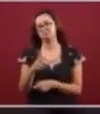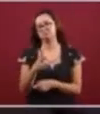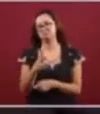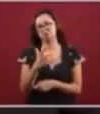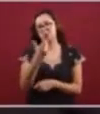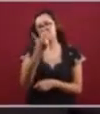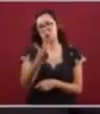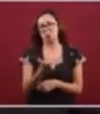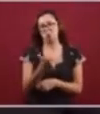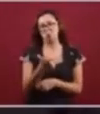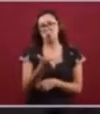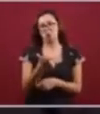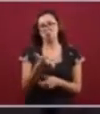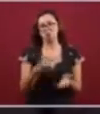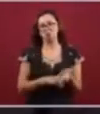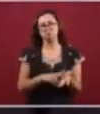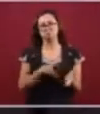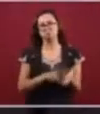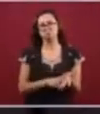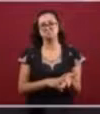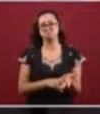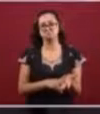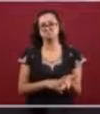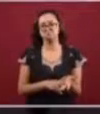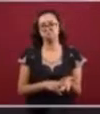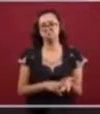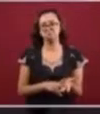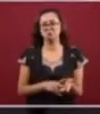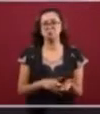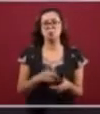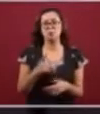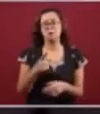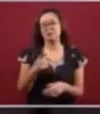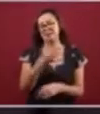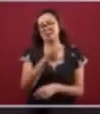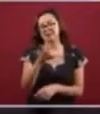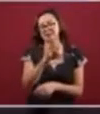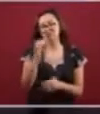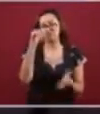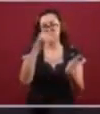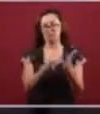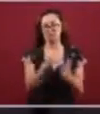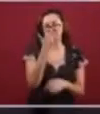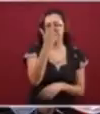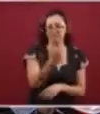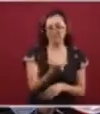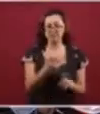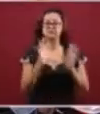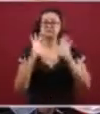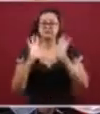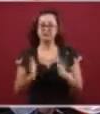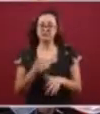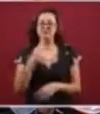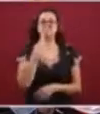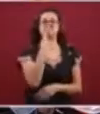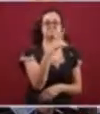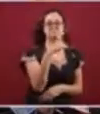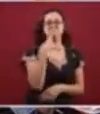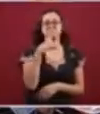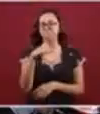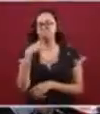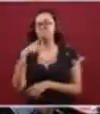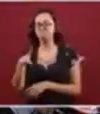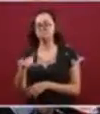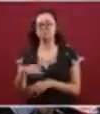aproximadamente una valoración económica de $500,000 se interpusieron las denuncias por